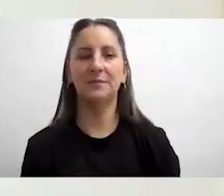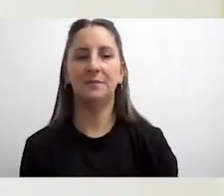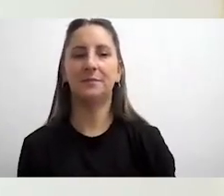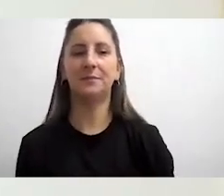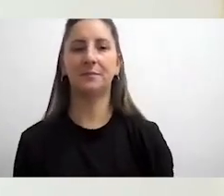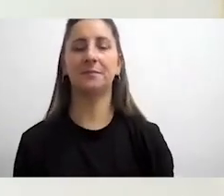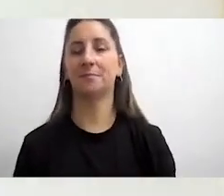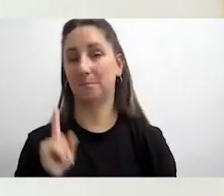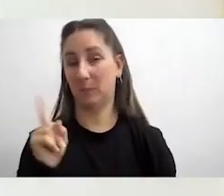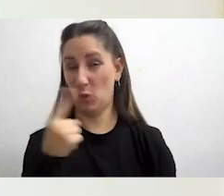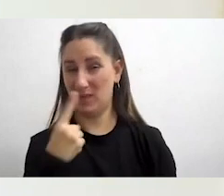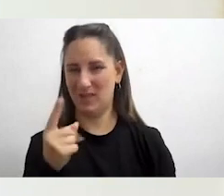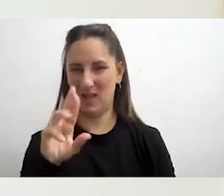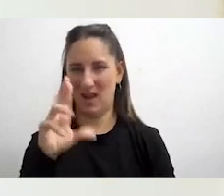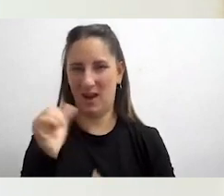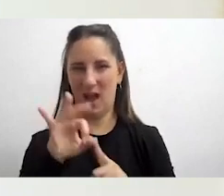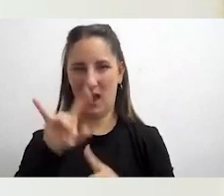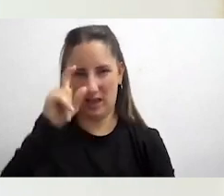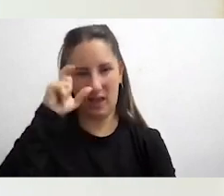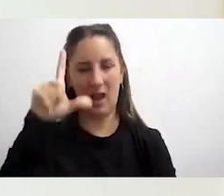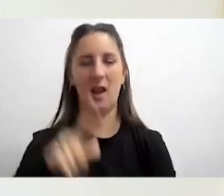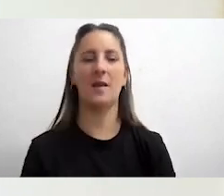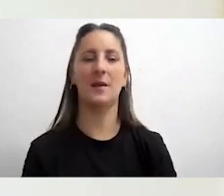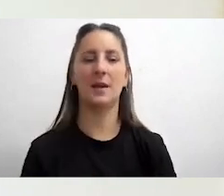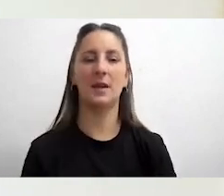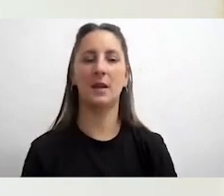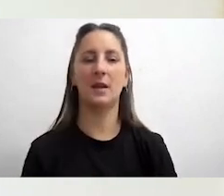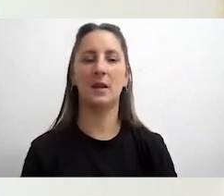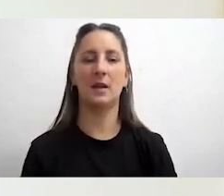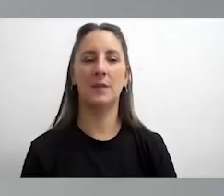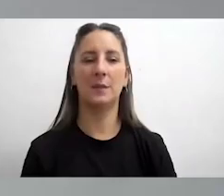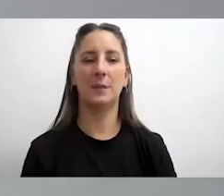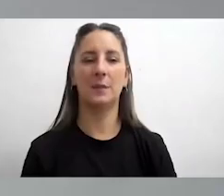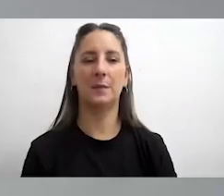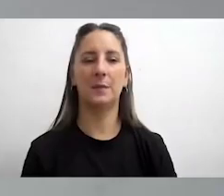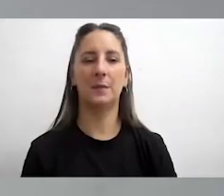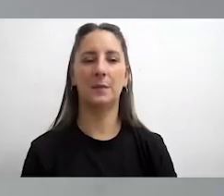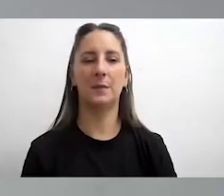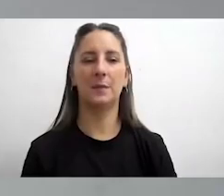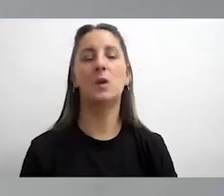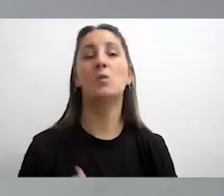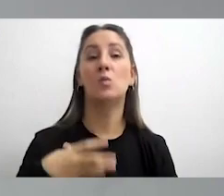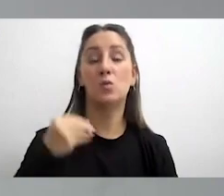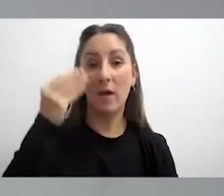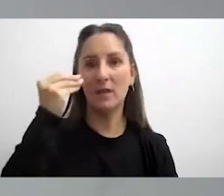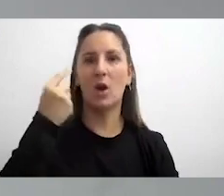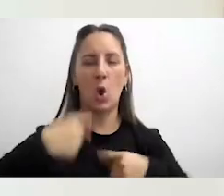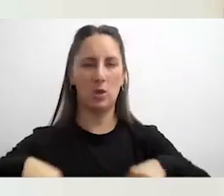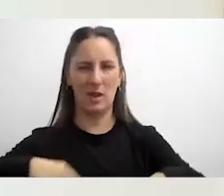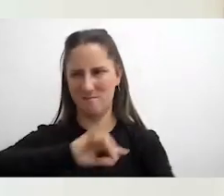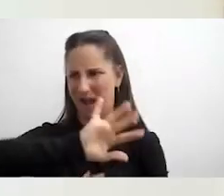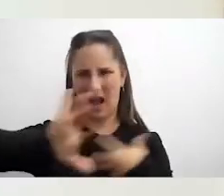dice Raquel, creo que era que decía, muchas veces cuestiones que digamos que se mezcla